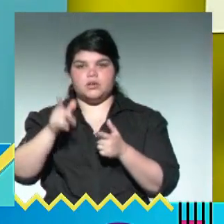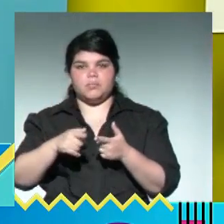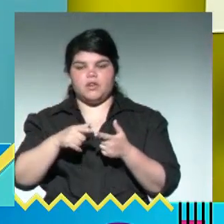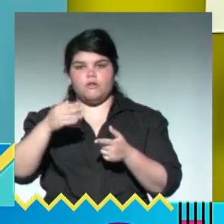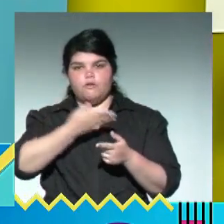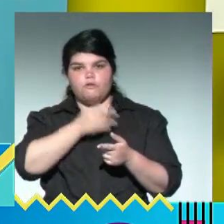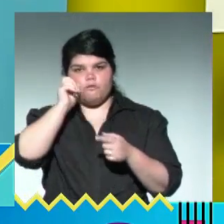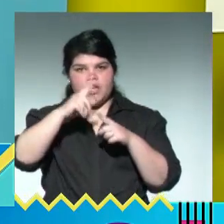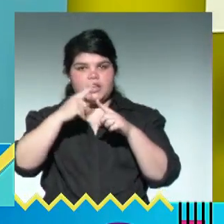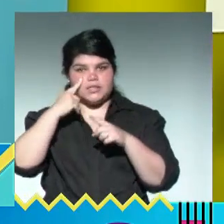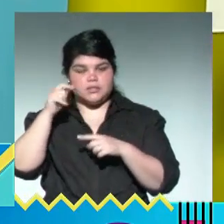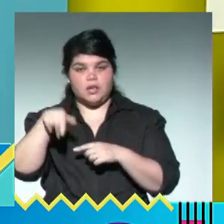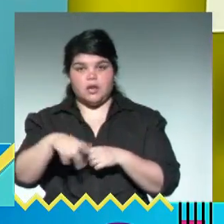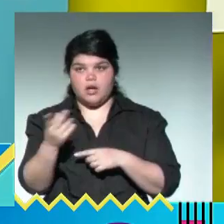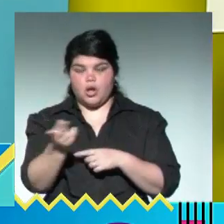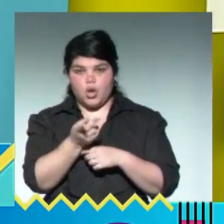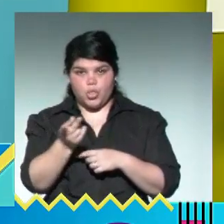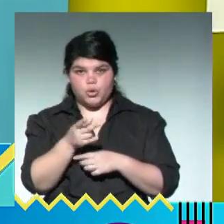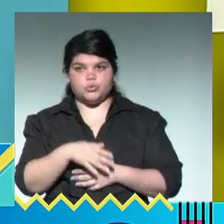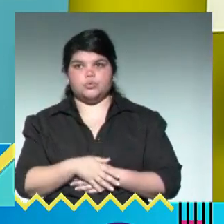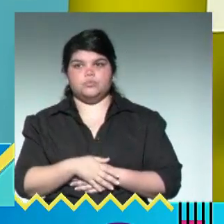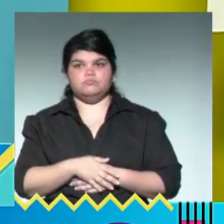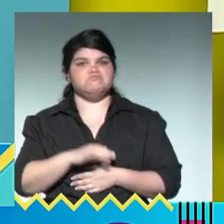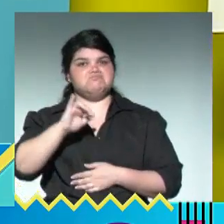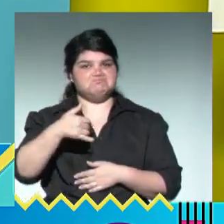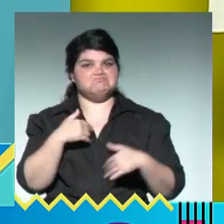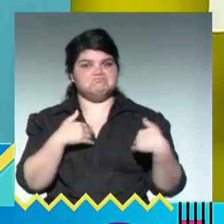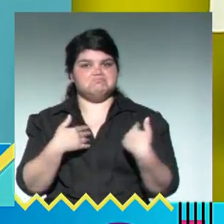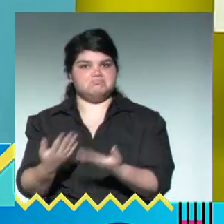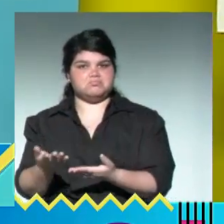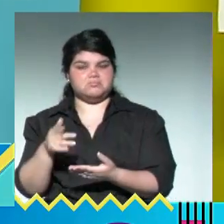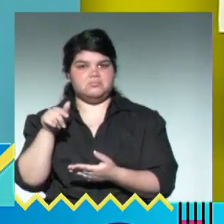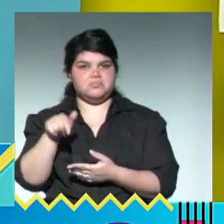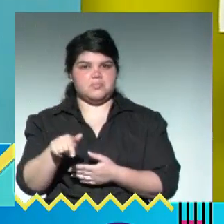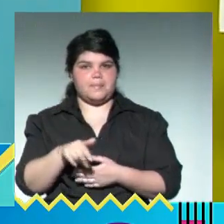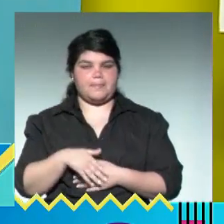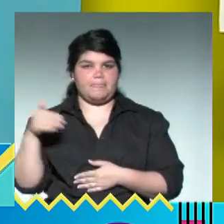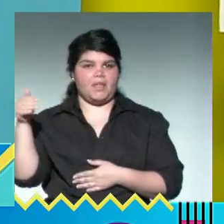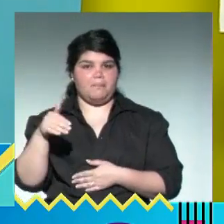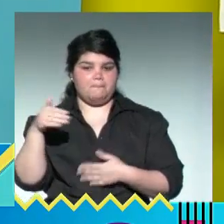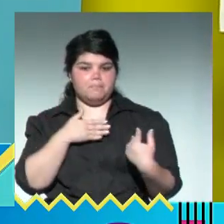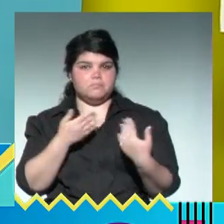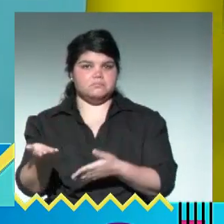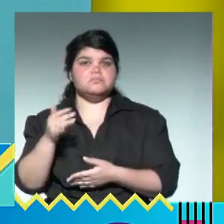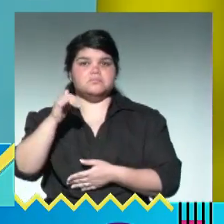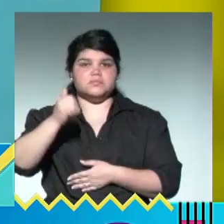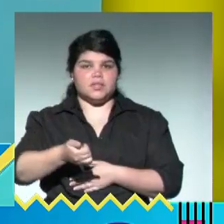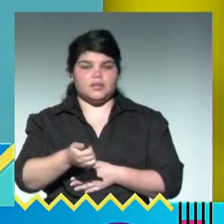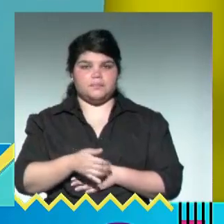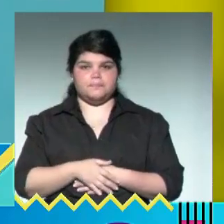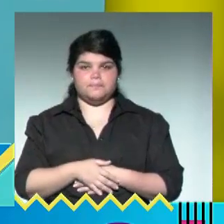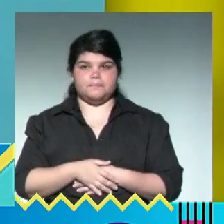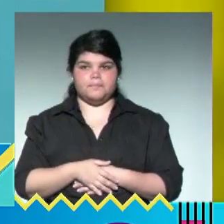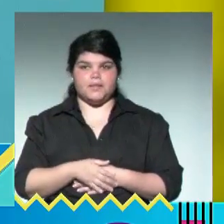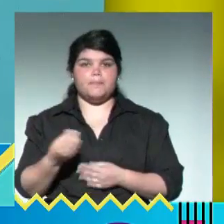Félix, fueron los que se los apuntó por haber dado el quórum, ¿sí?, en ese momento allí al oficialismo para poder lograr